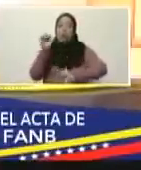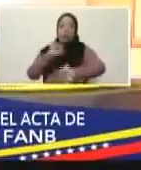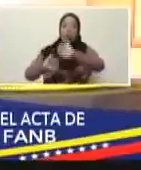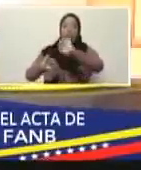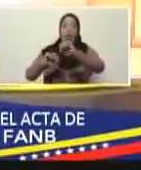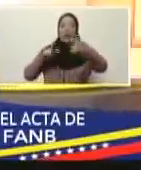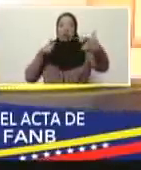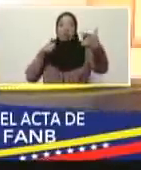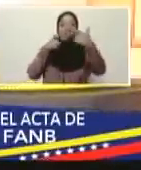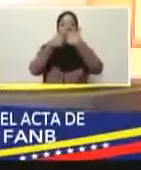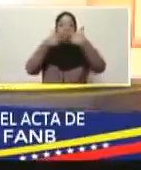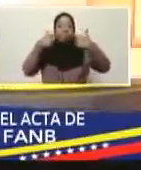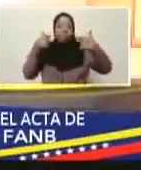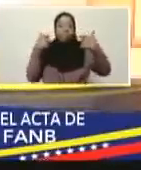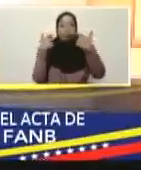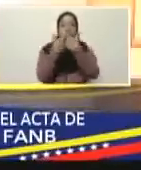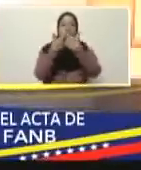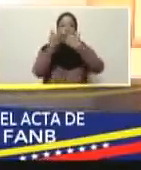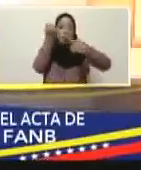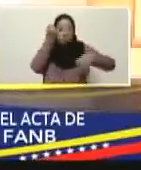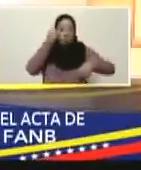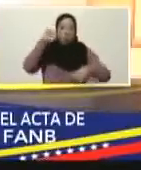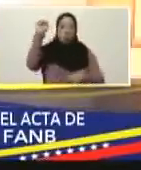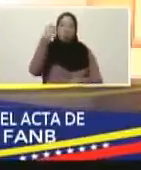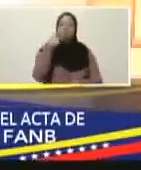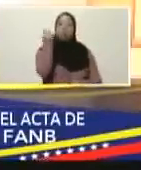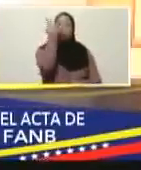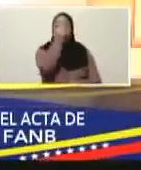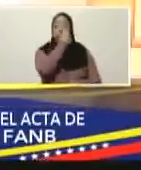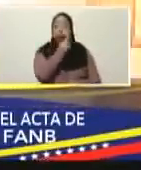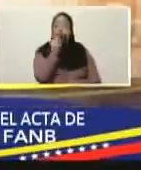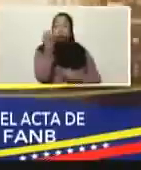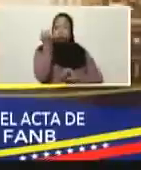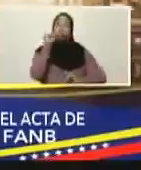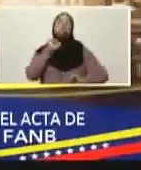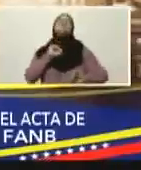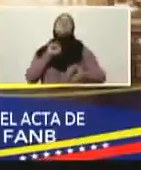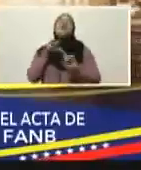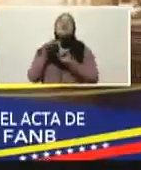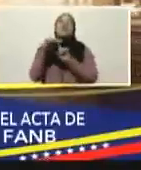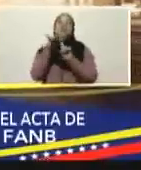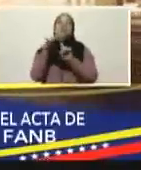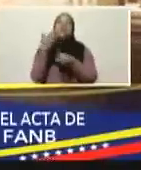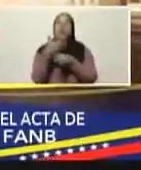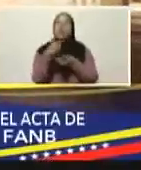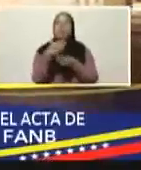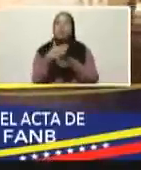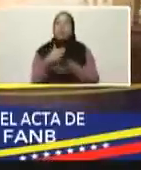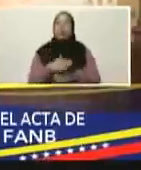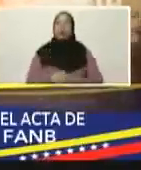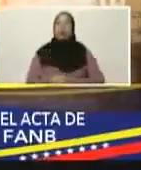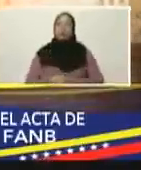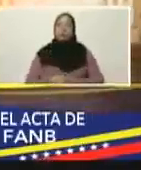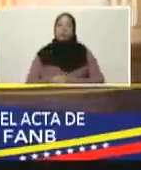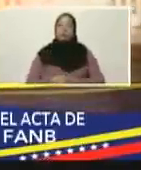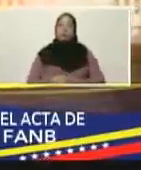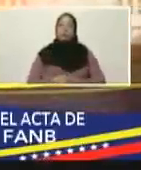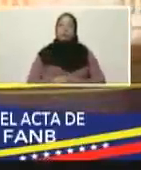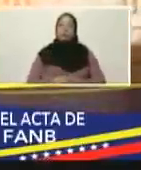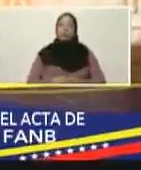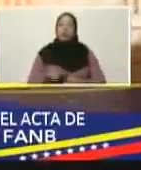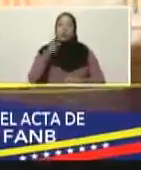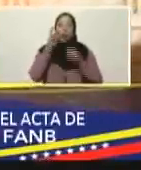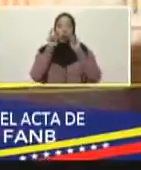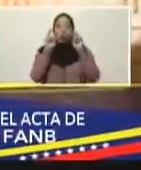combate y levantar la frente en cada coyuntura adversa, que nos ha visto